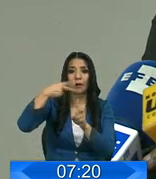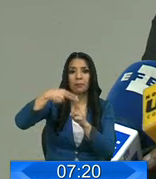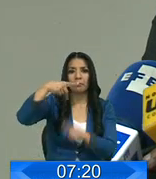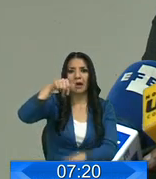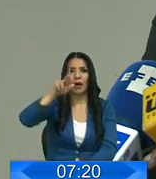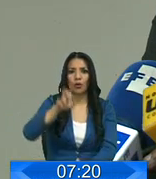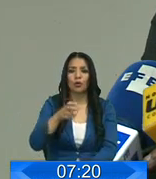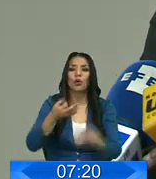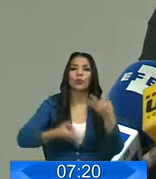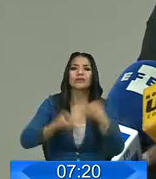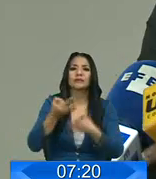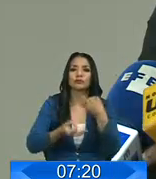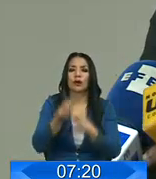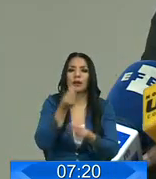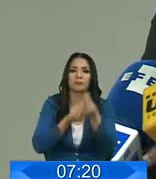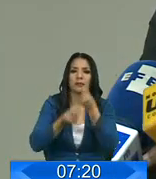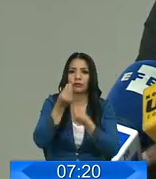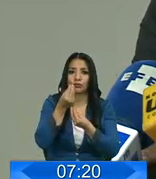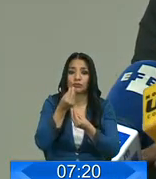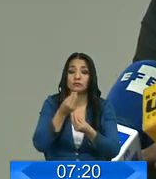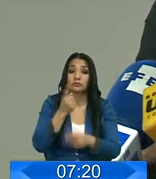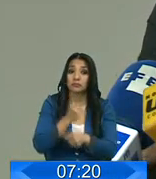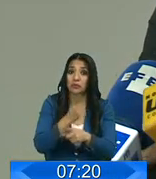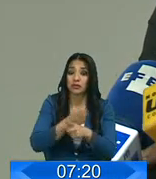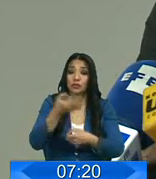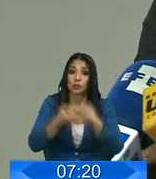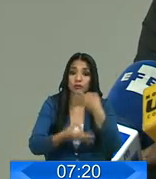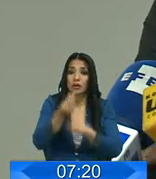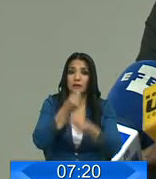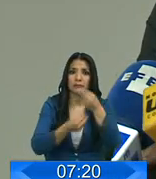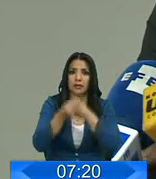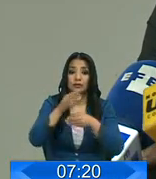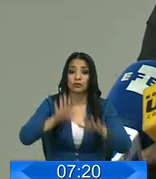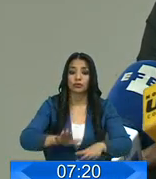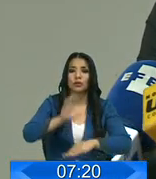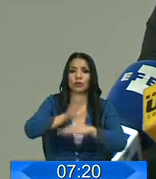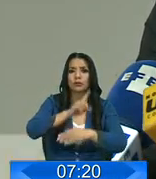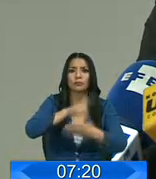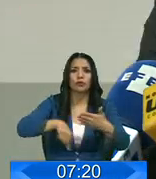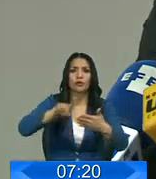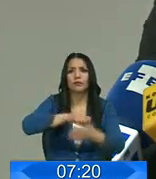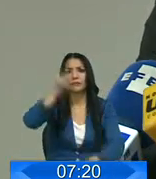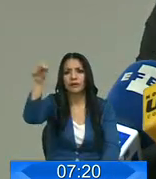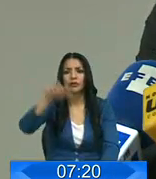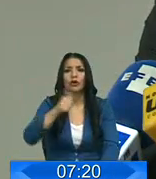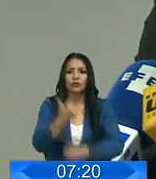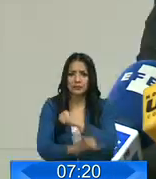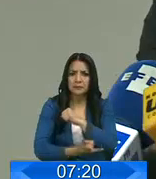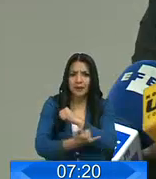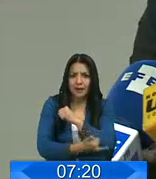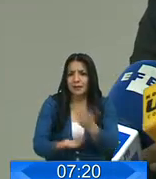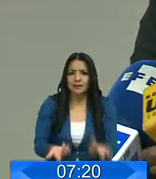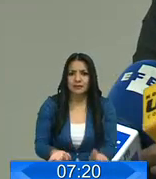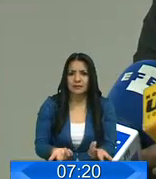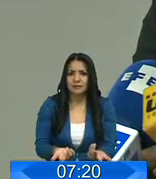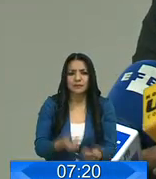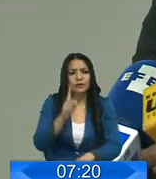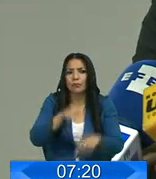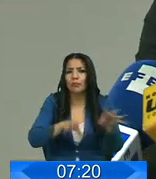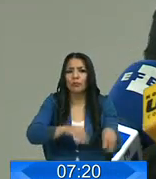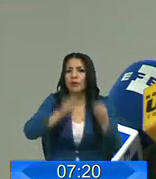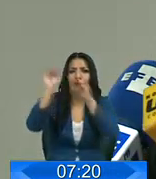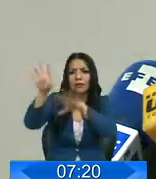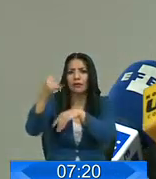de alimentos y, en virtud de ese juicio de alimentos, con prohibición de salida del país. Eso tornaría inejecutable la extradición,